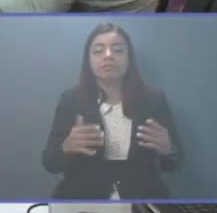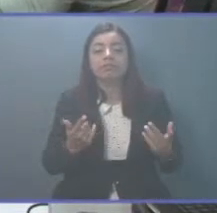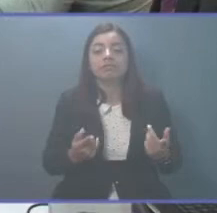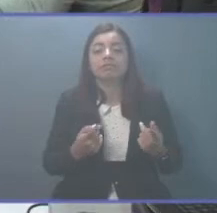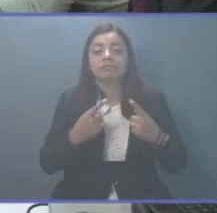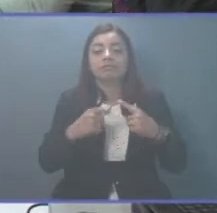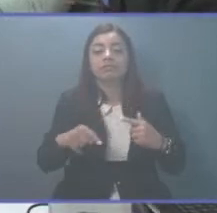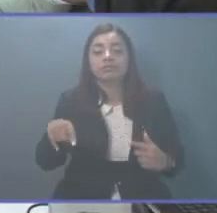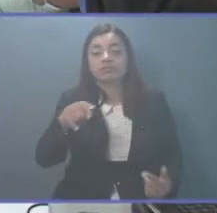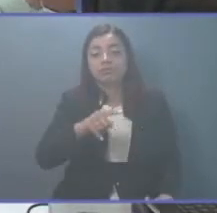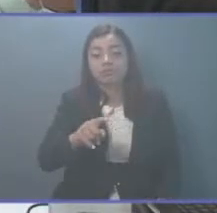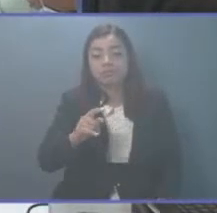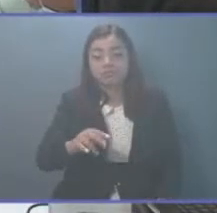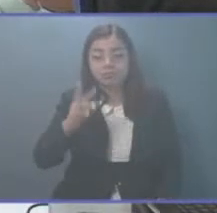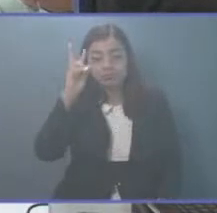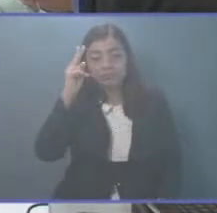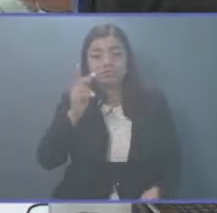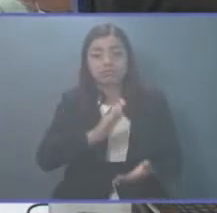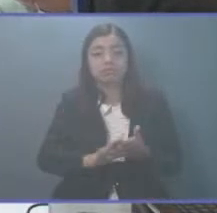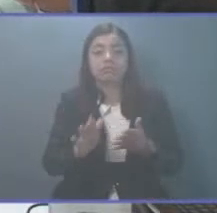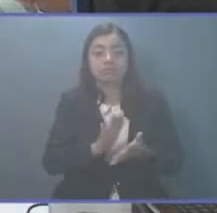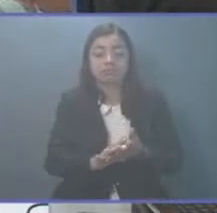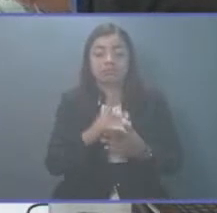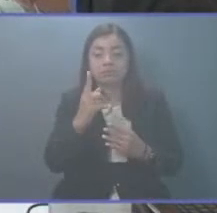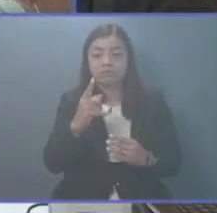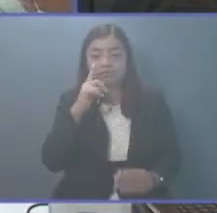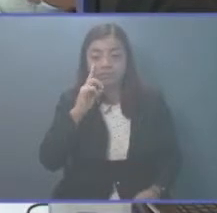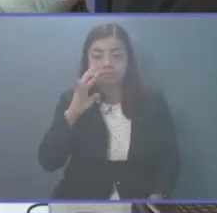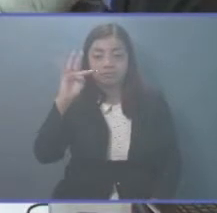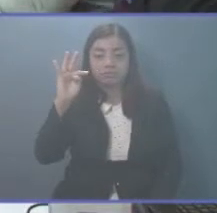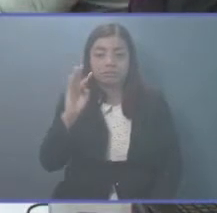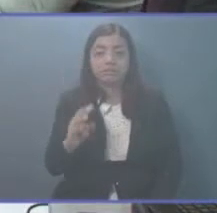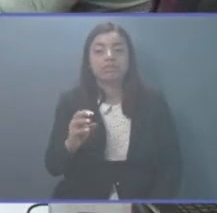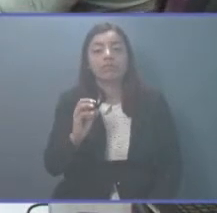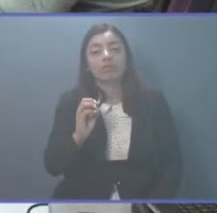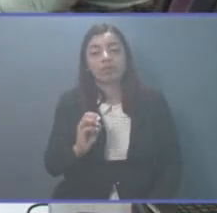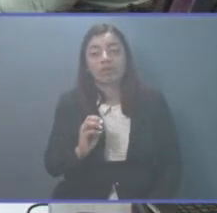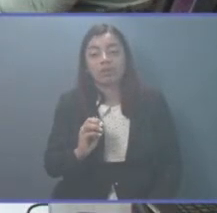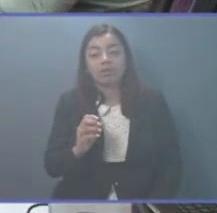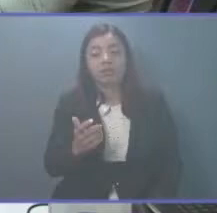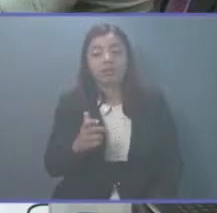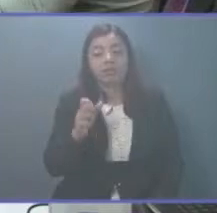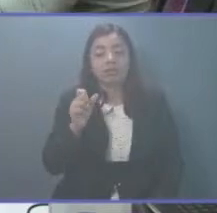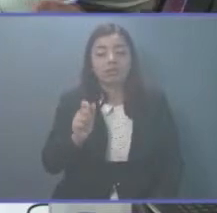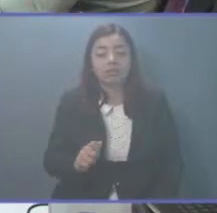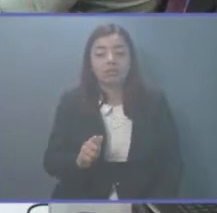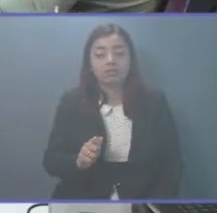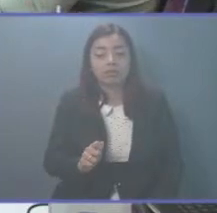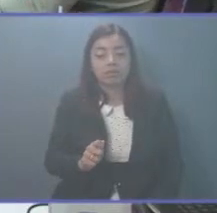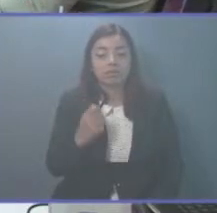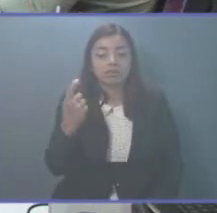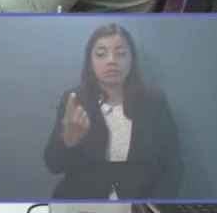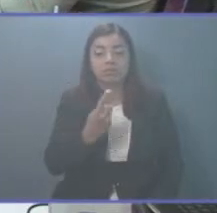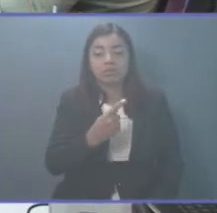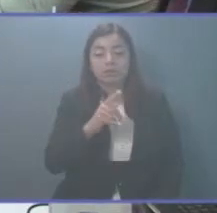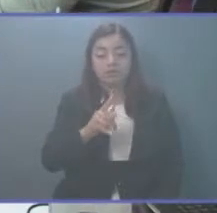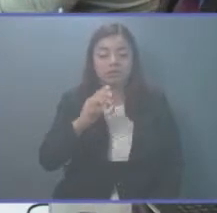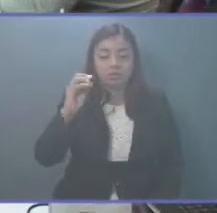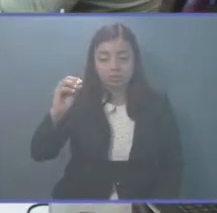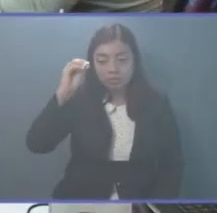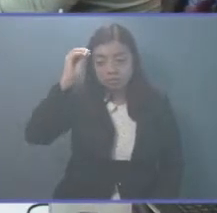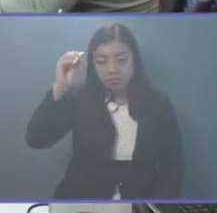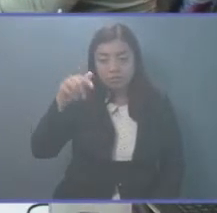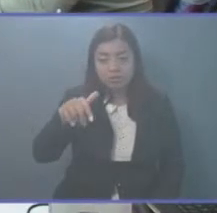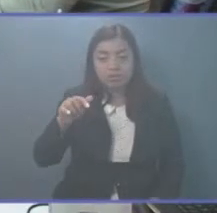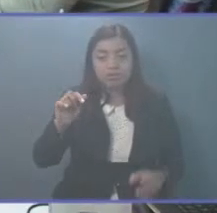se trata de comprar a los testigos o de tratar de apartarlos a que ellos den su declaración. En